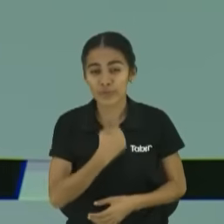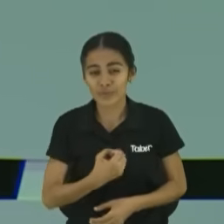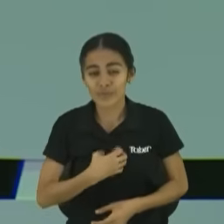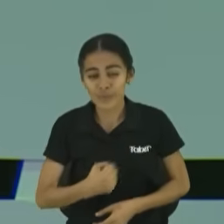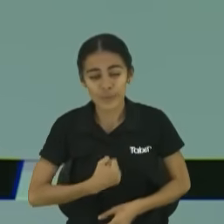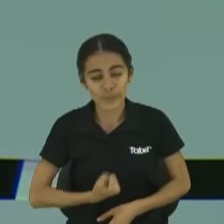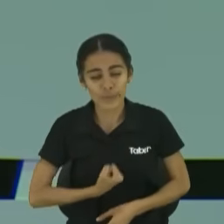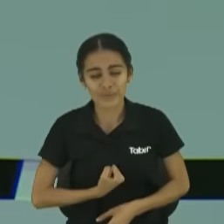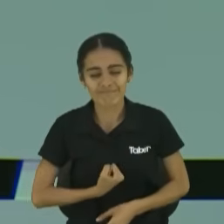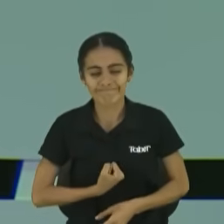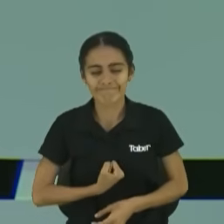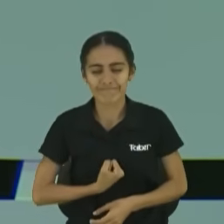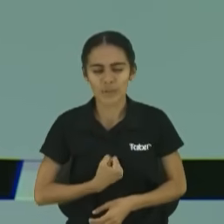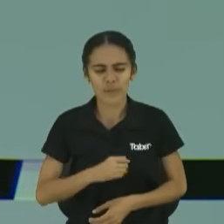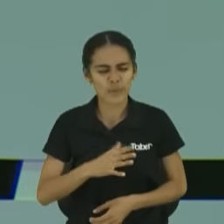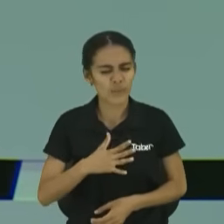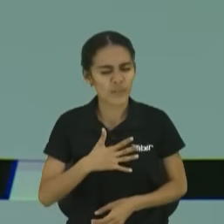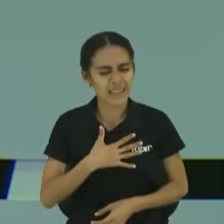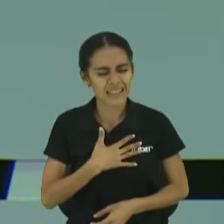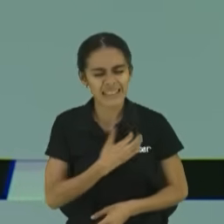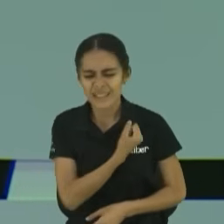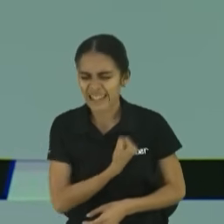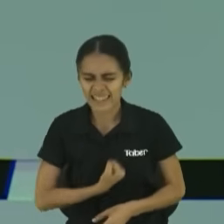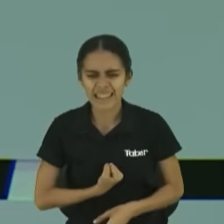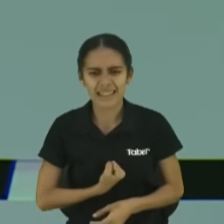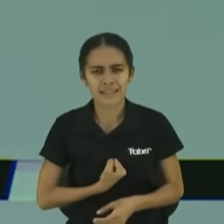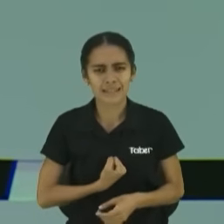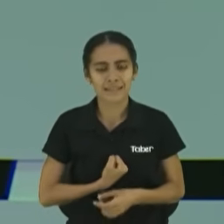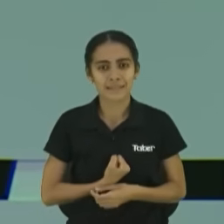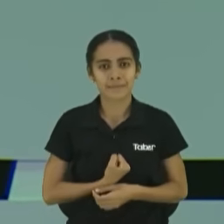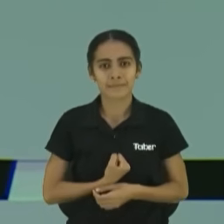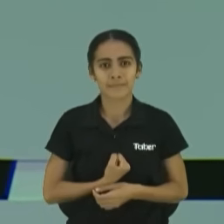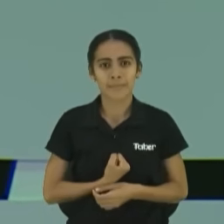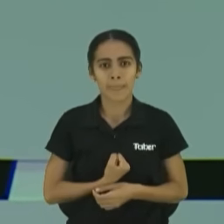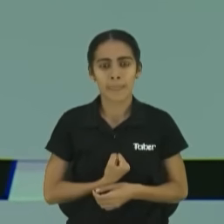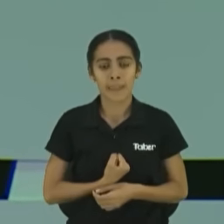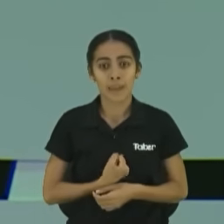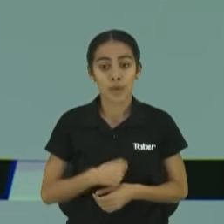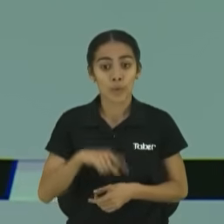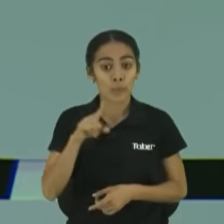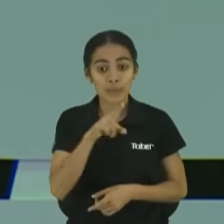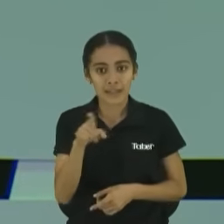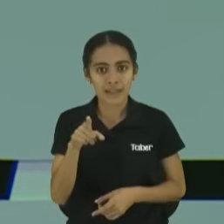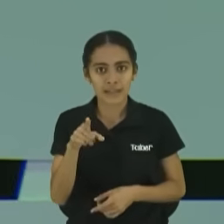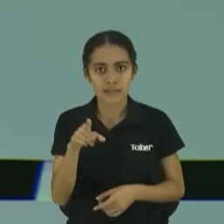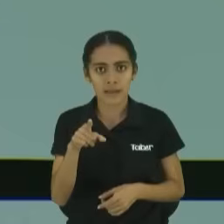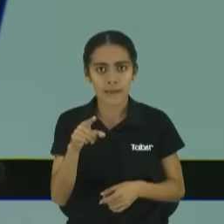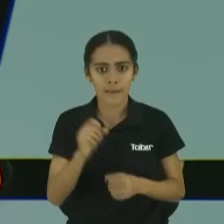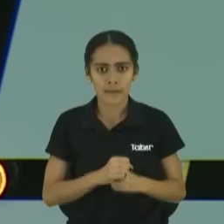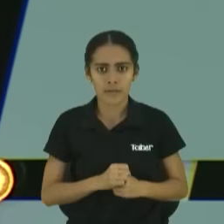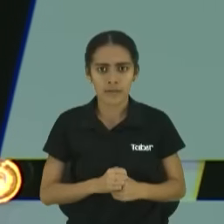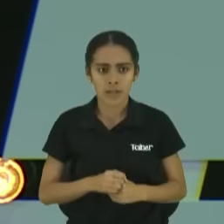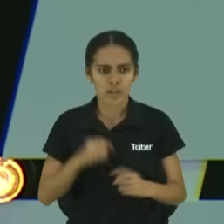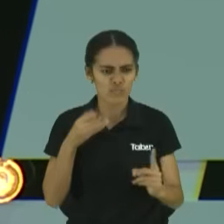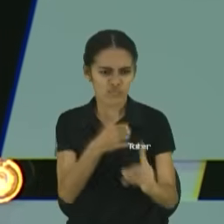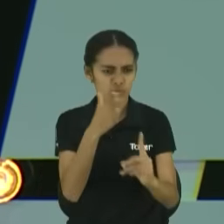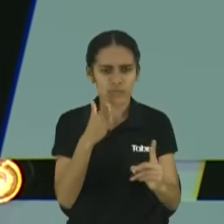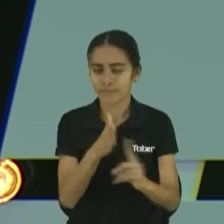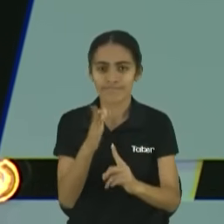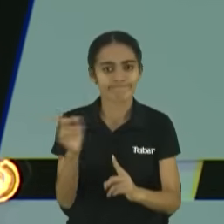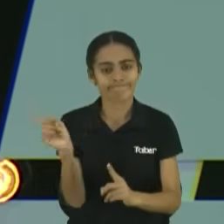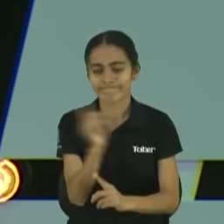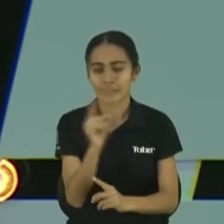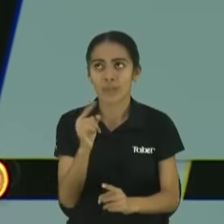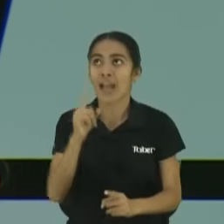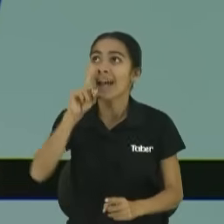ande buscando venganza, busque al Señor. Se lo voy a repetir. No ande buscando venganza, busque al Señor. Porque